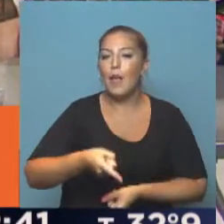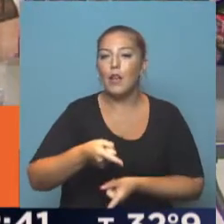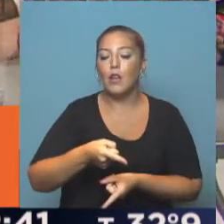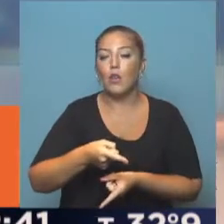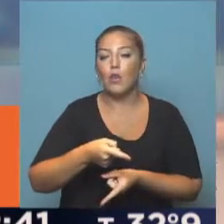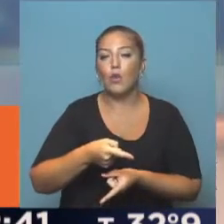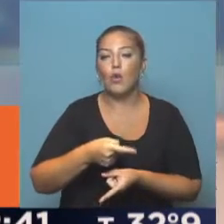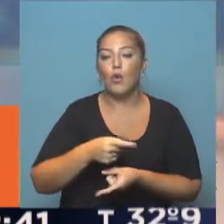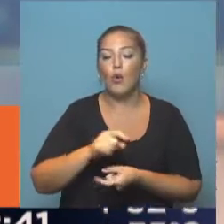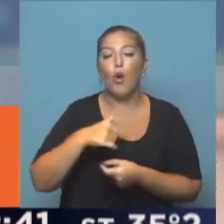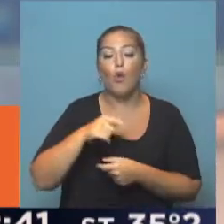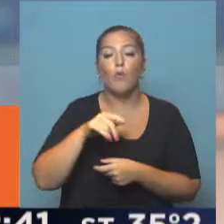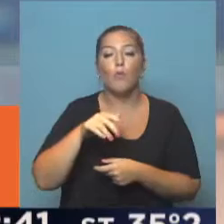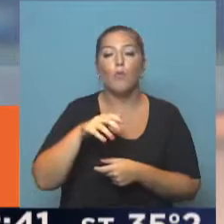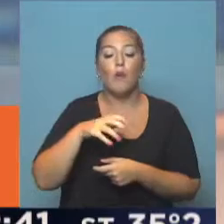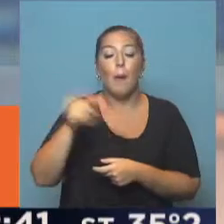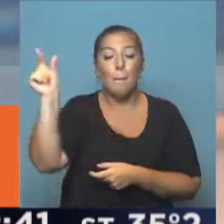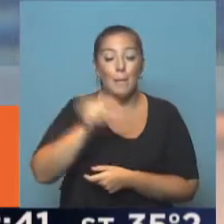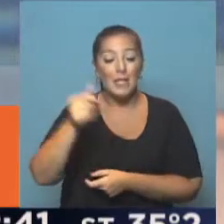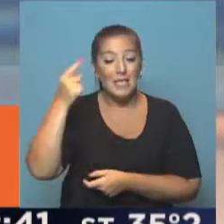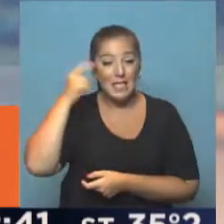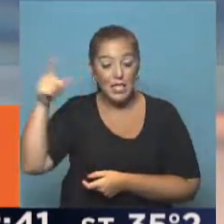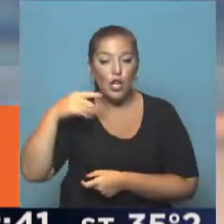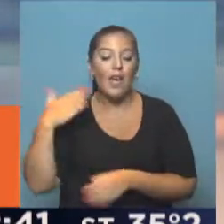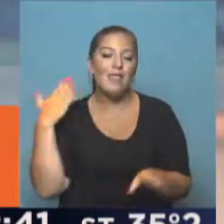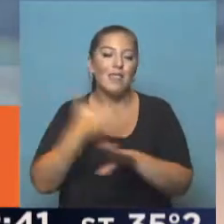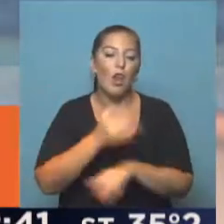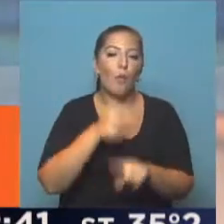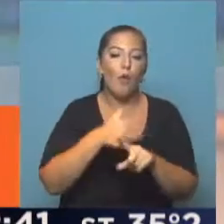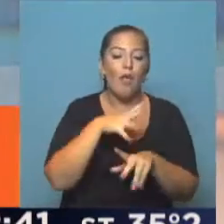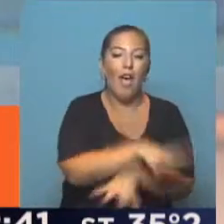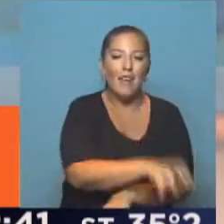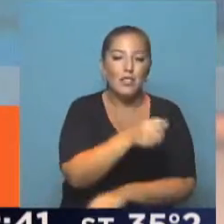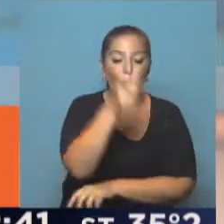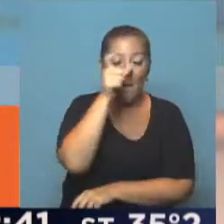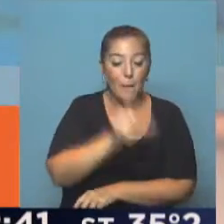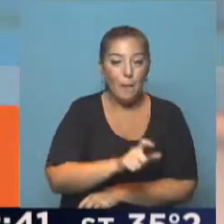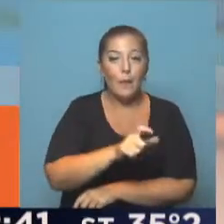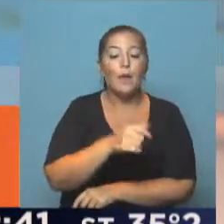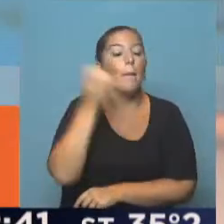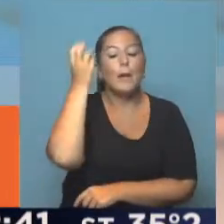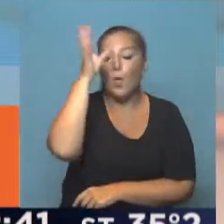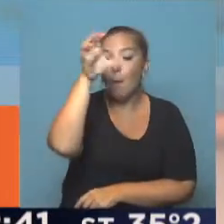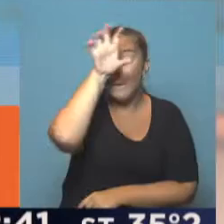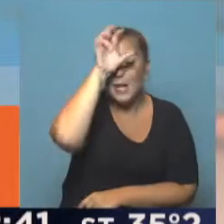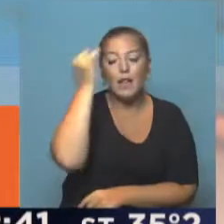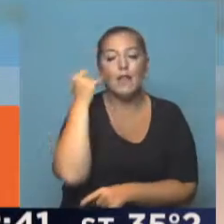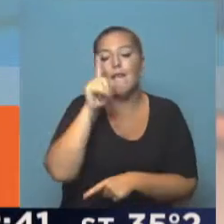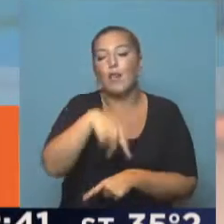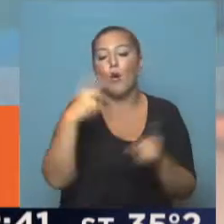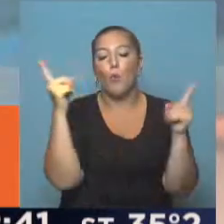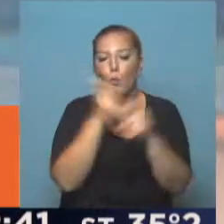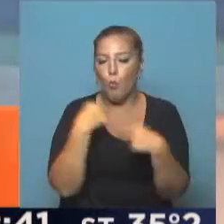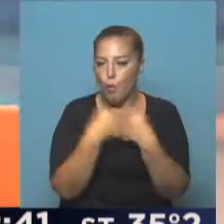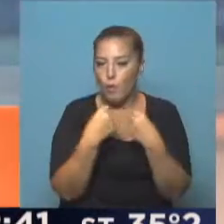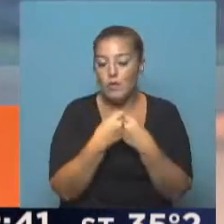chinos que han ingresado masivamente, sobre todo en la extracción minera, y esto ha generado muchos conflictos. Con lo cual la situación económica, al